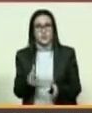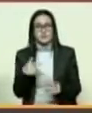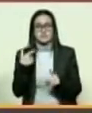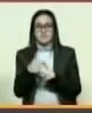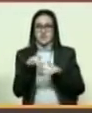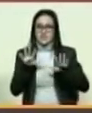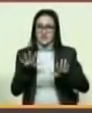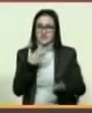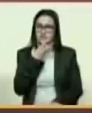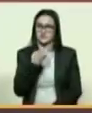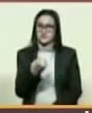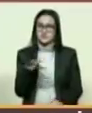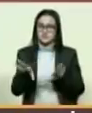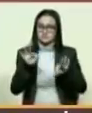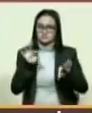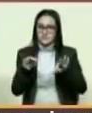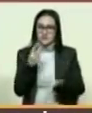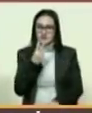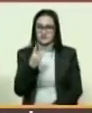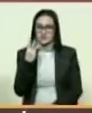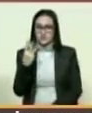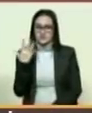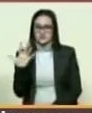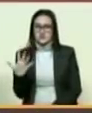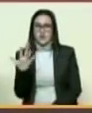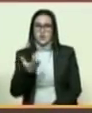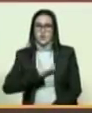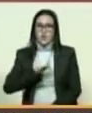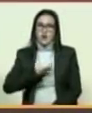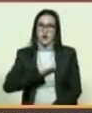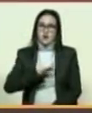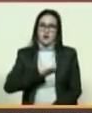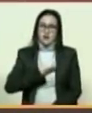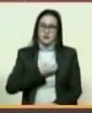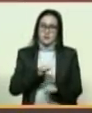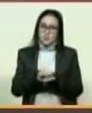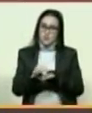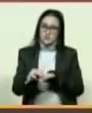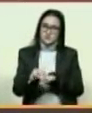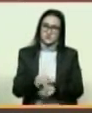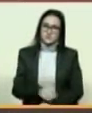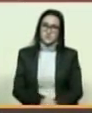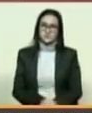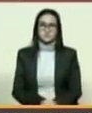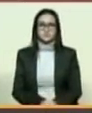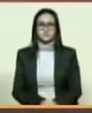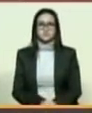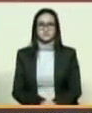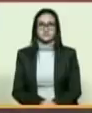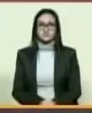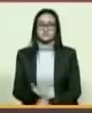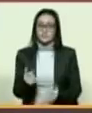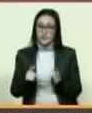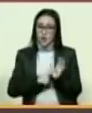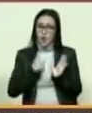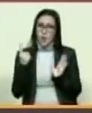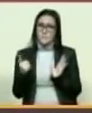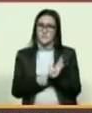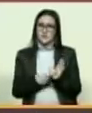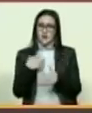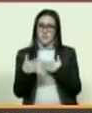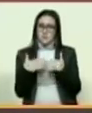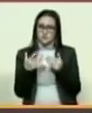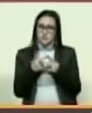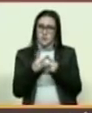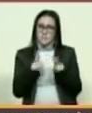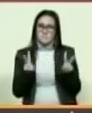10 de diciembre fueron escogidos los 335 alcaldes de municipio. Para completar este proceso de paz